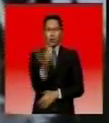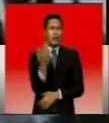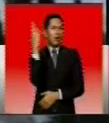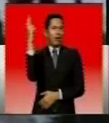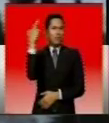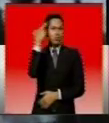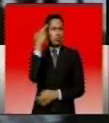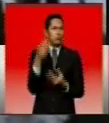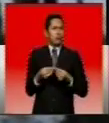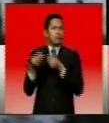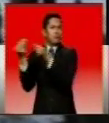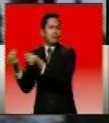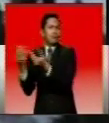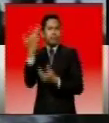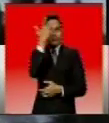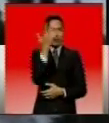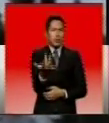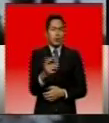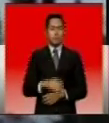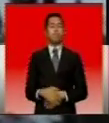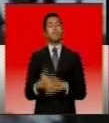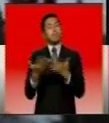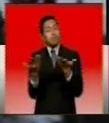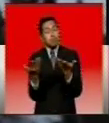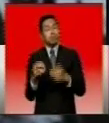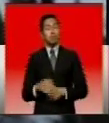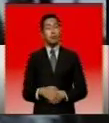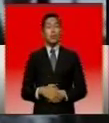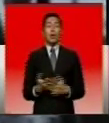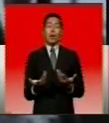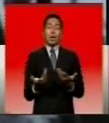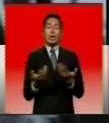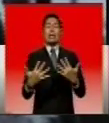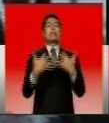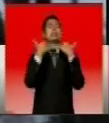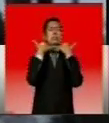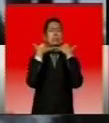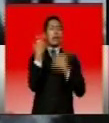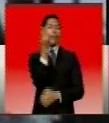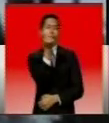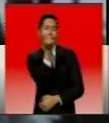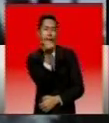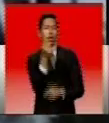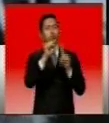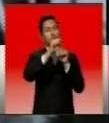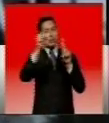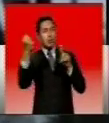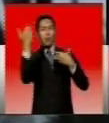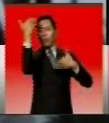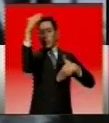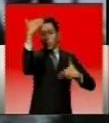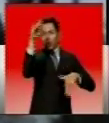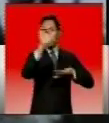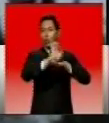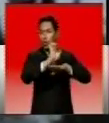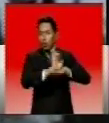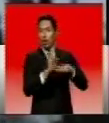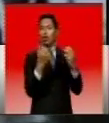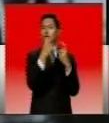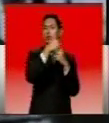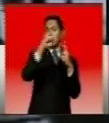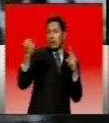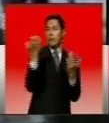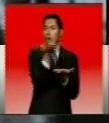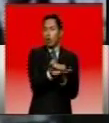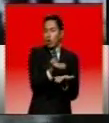esto? Porque precisamente las condiciones de crisis en las que el sistema político y el sistema